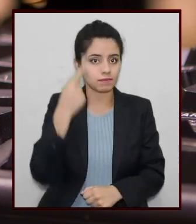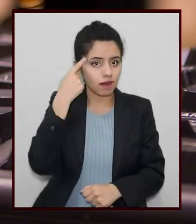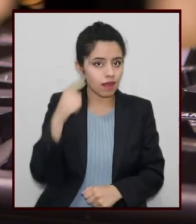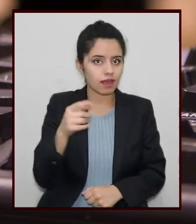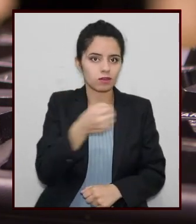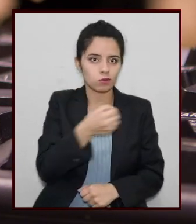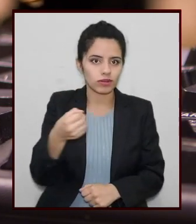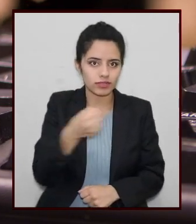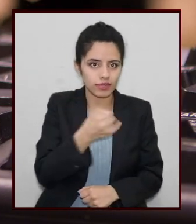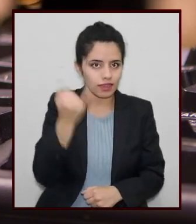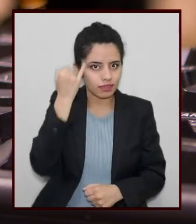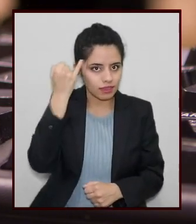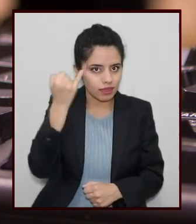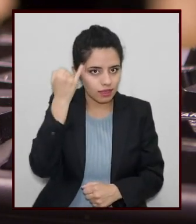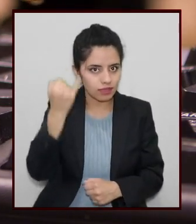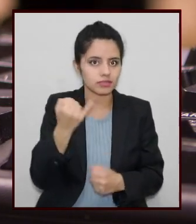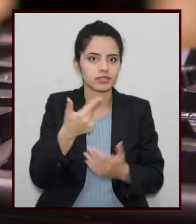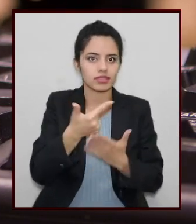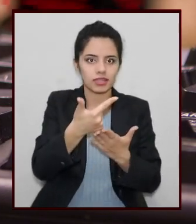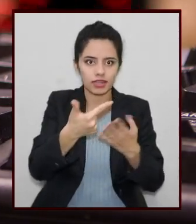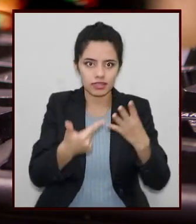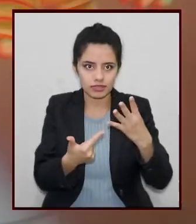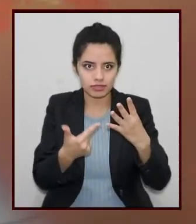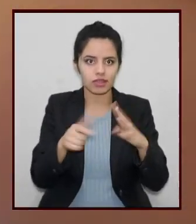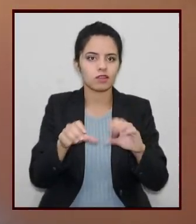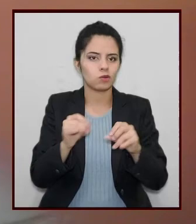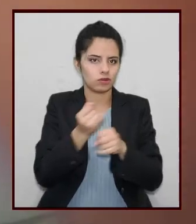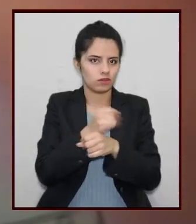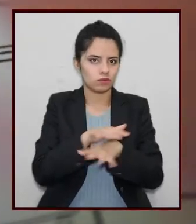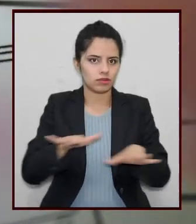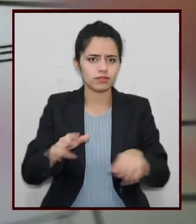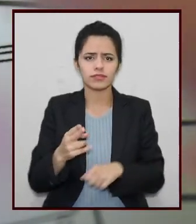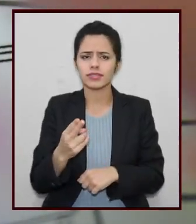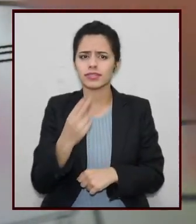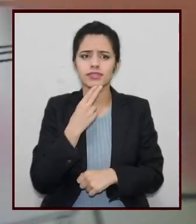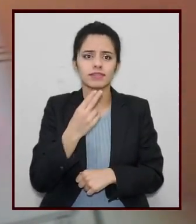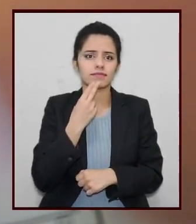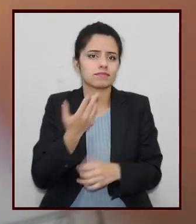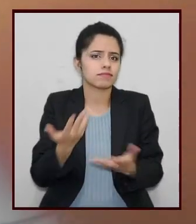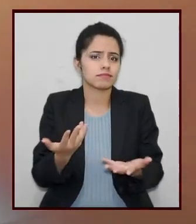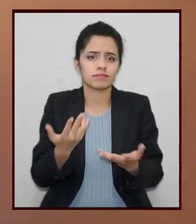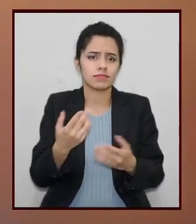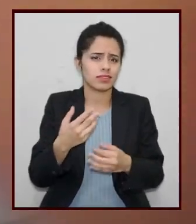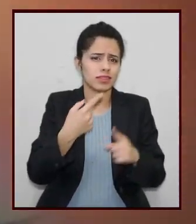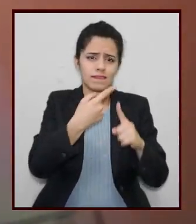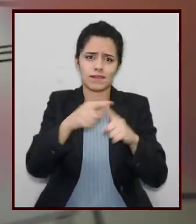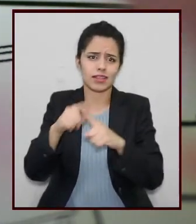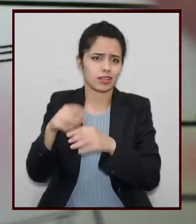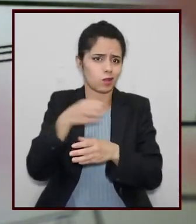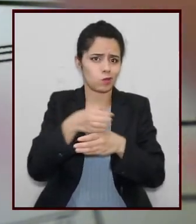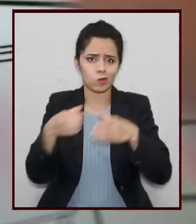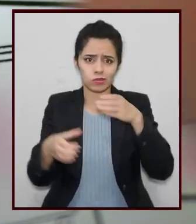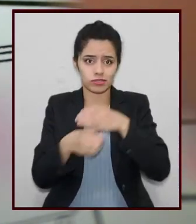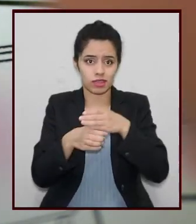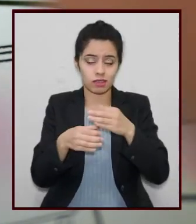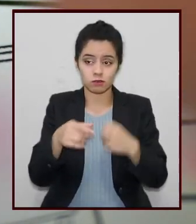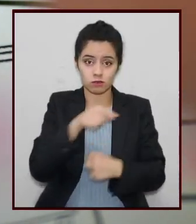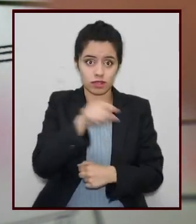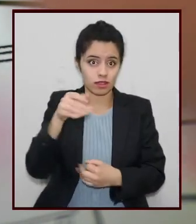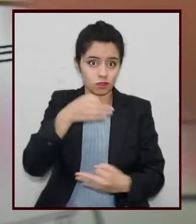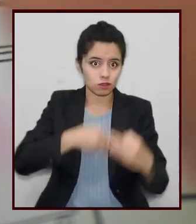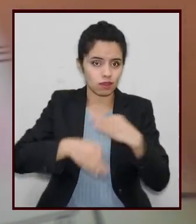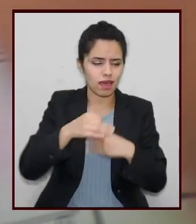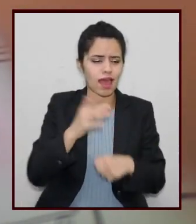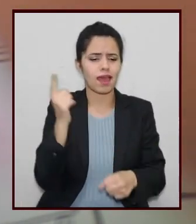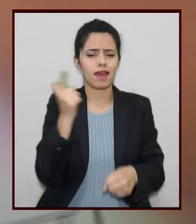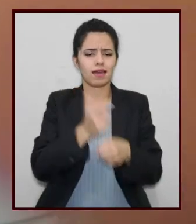organizar ideas, crear listas o bases de datos. Las utilizamos prácticamente para todos, solo que no todos se dan cuenta. Y